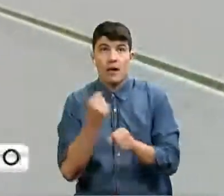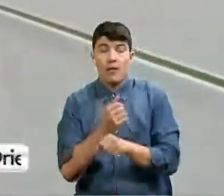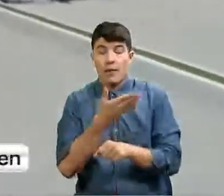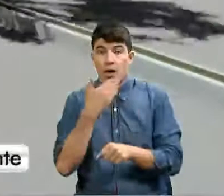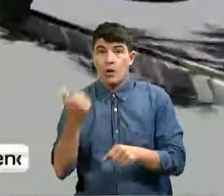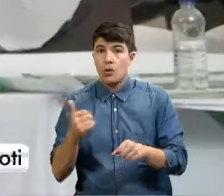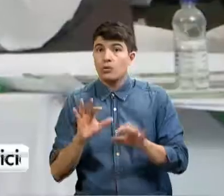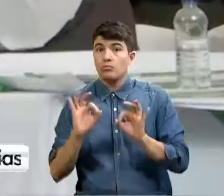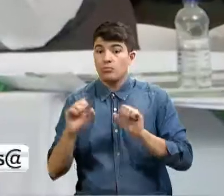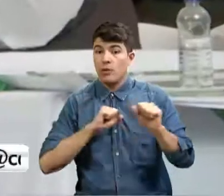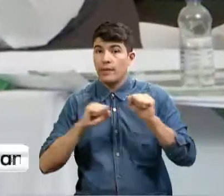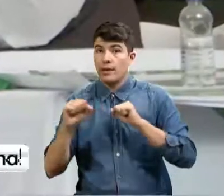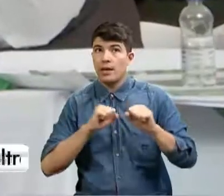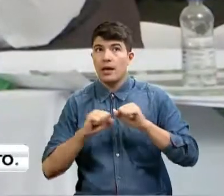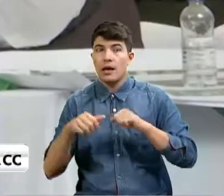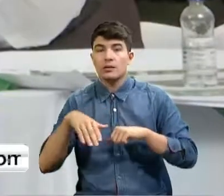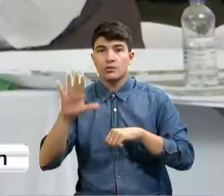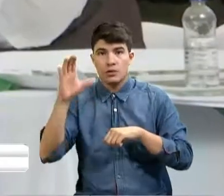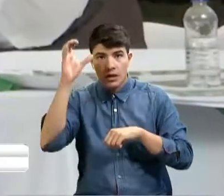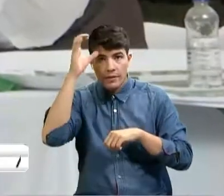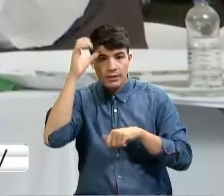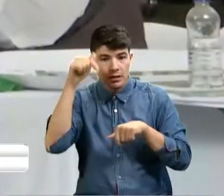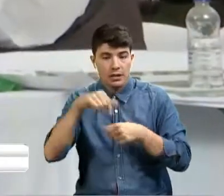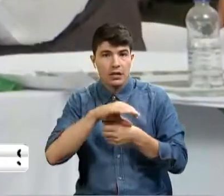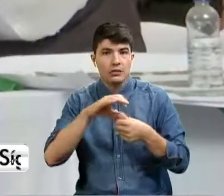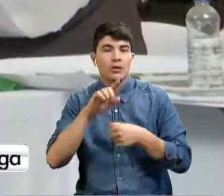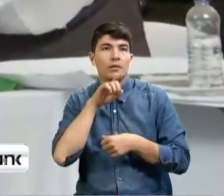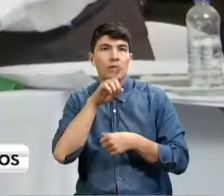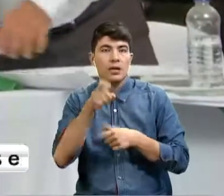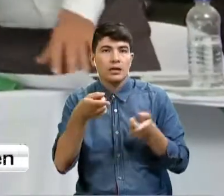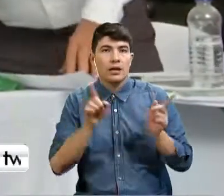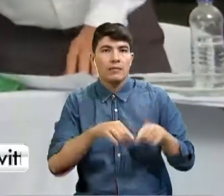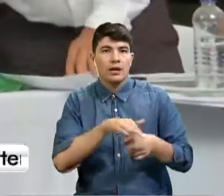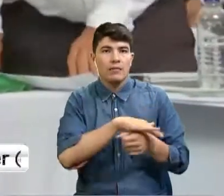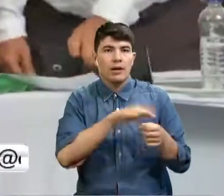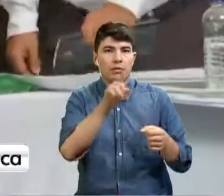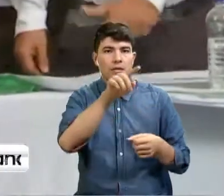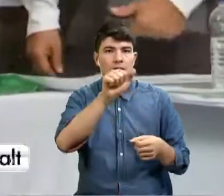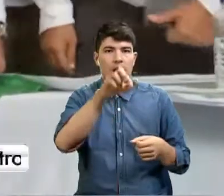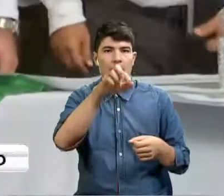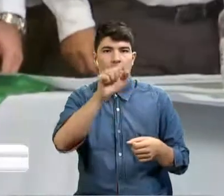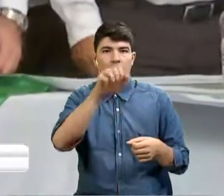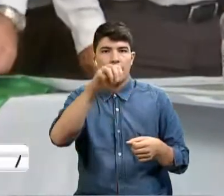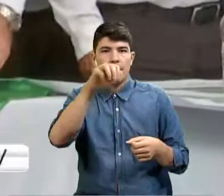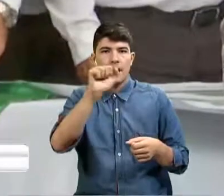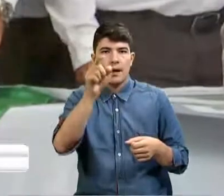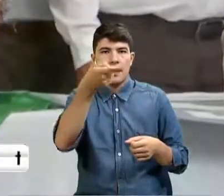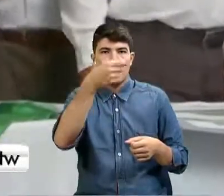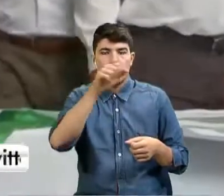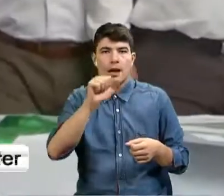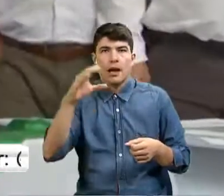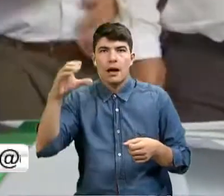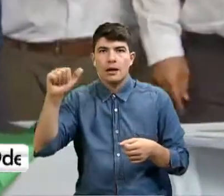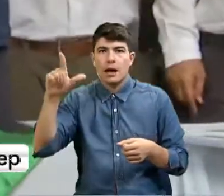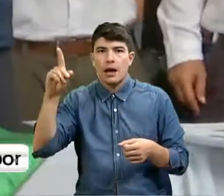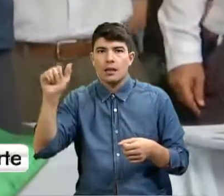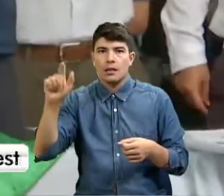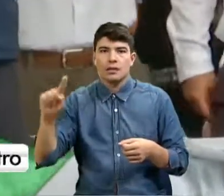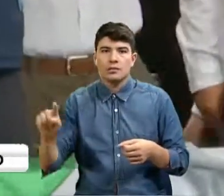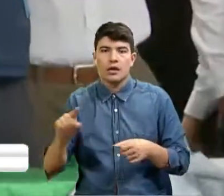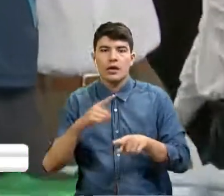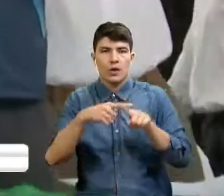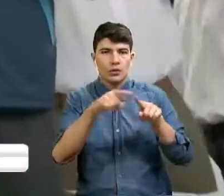en gran parte de cabecera en bucaramanga y barrios como zapamanga caldas y otros del nororiente de floridablanca